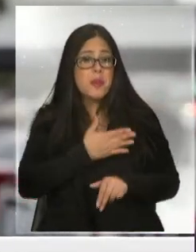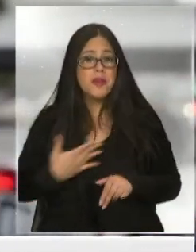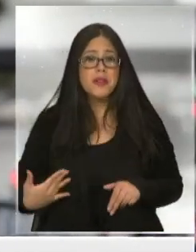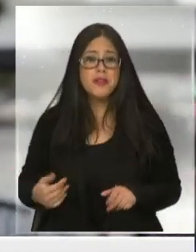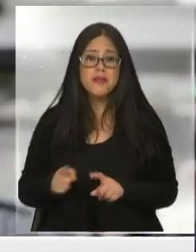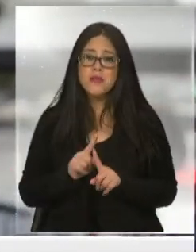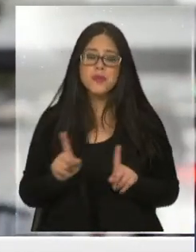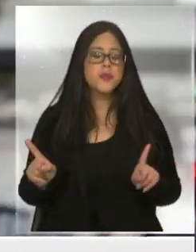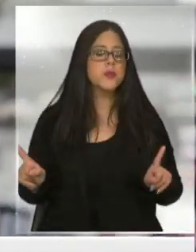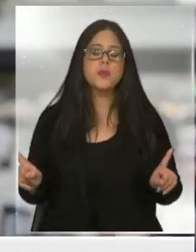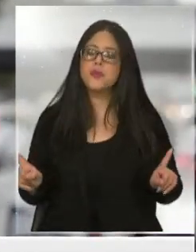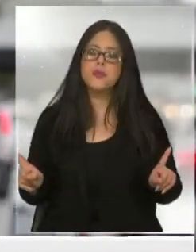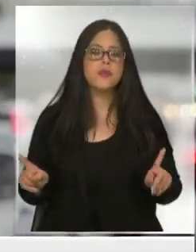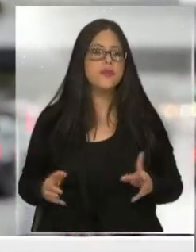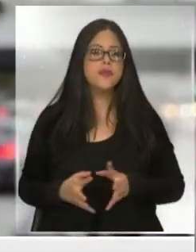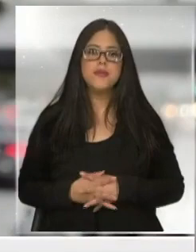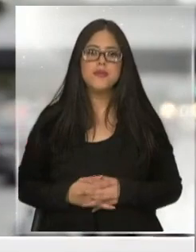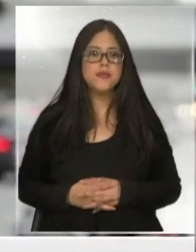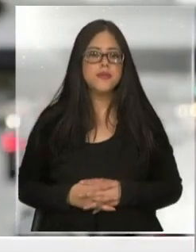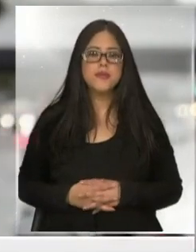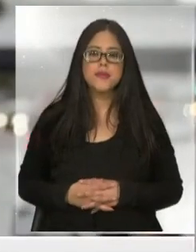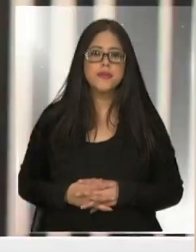presidente.